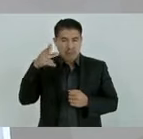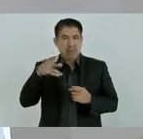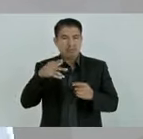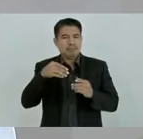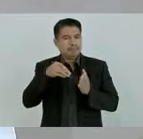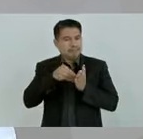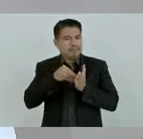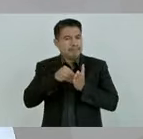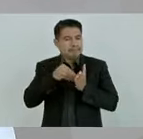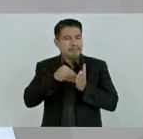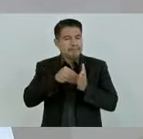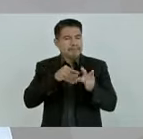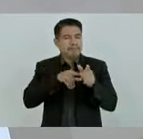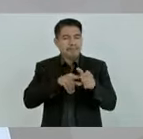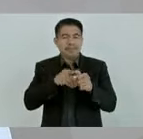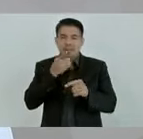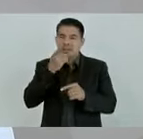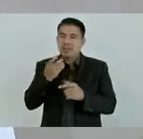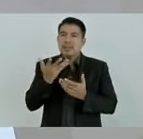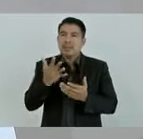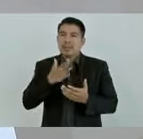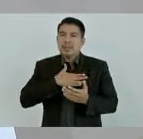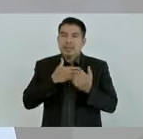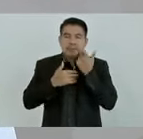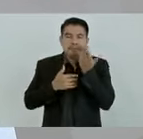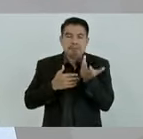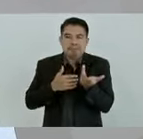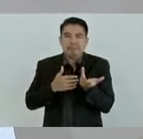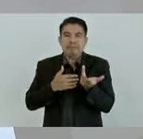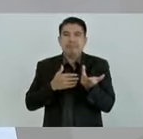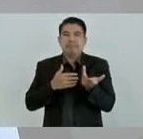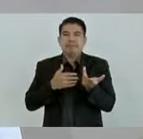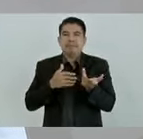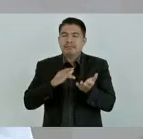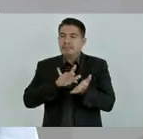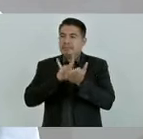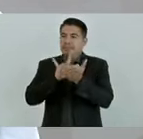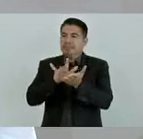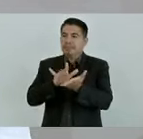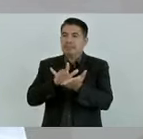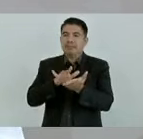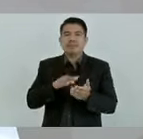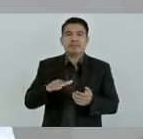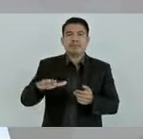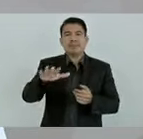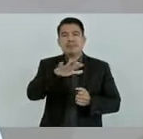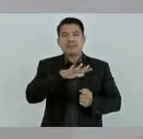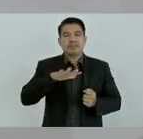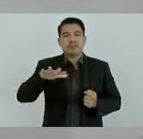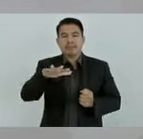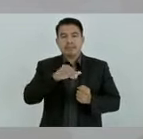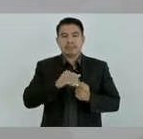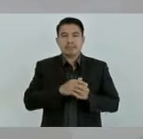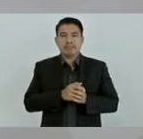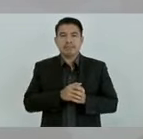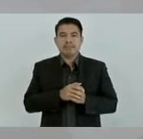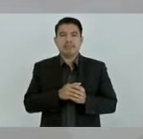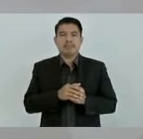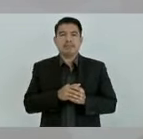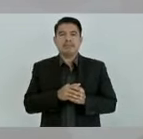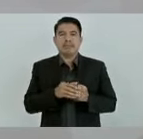estado, me dijo: yo quiero que se apoye con la